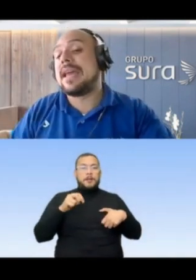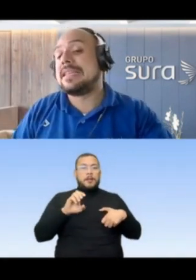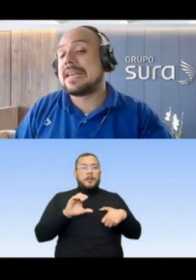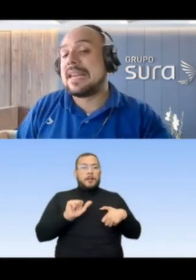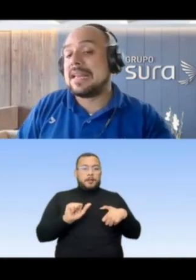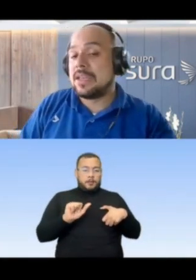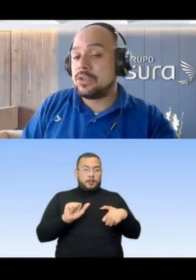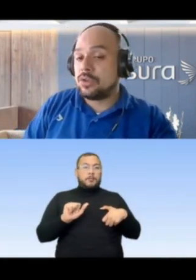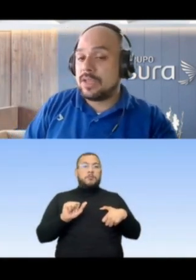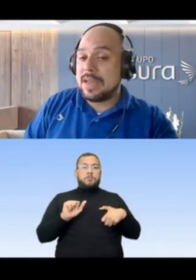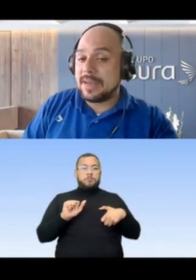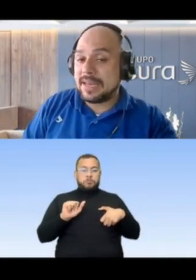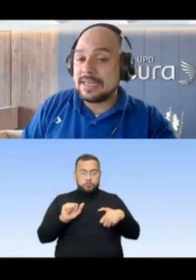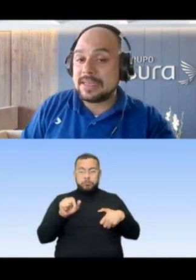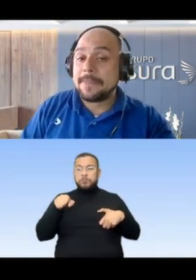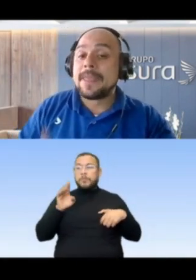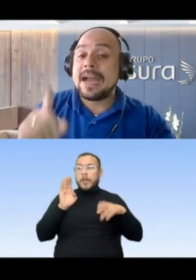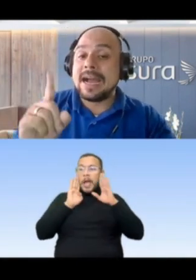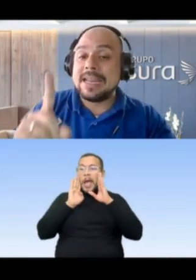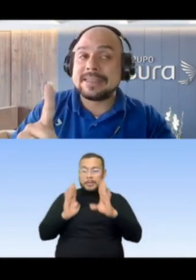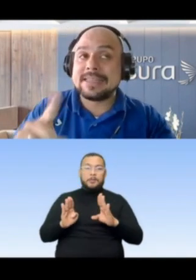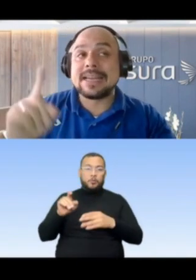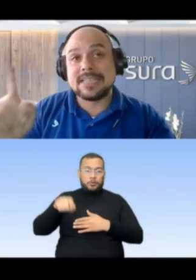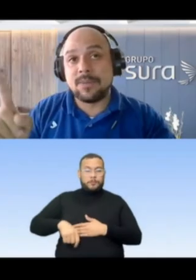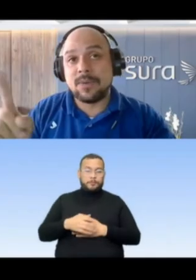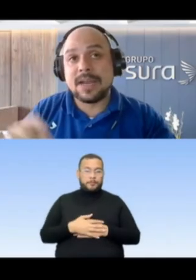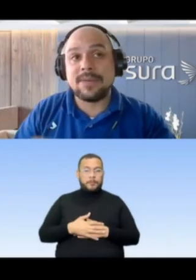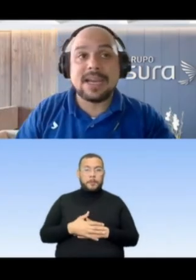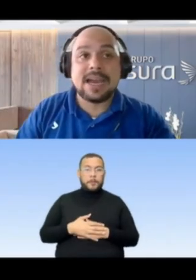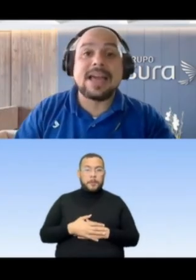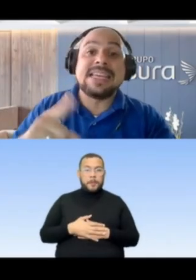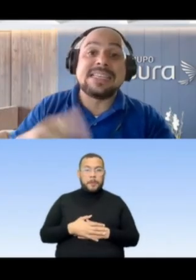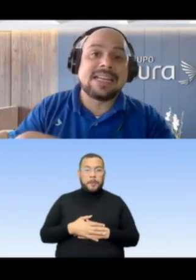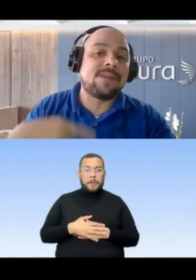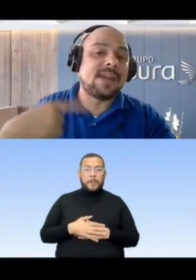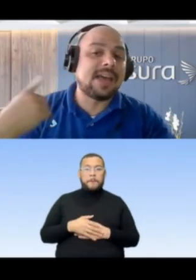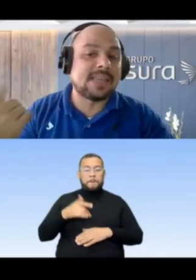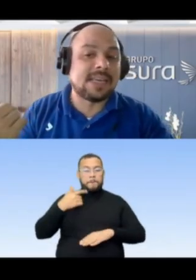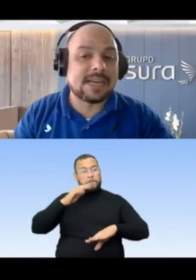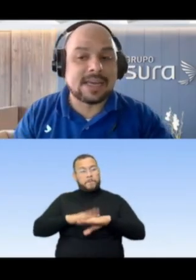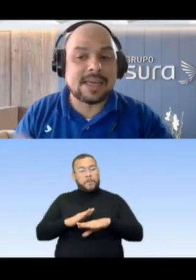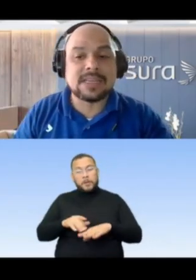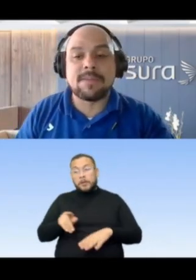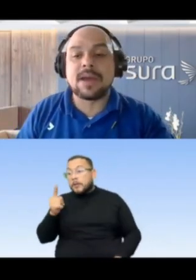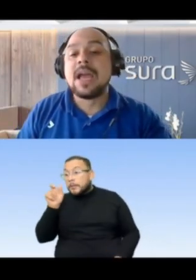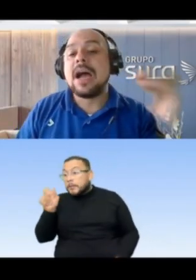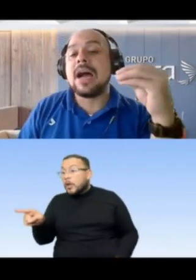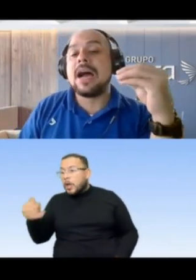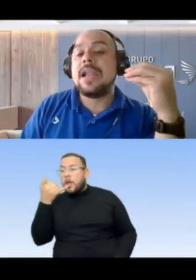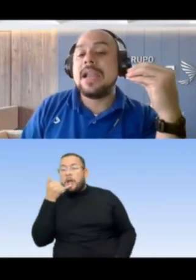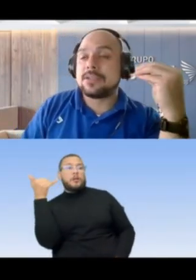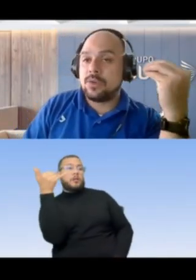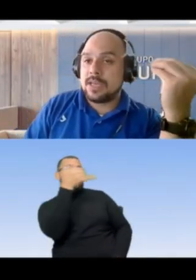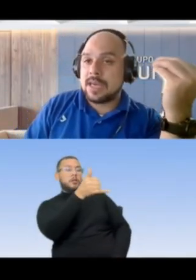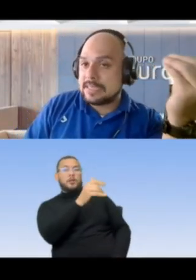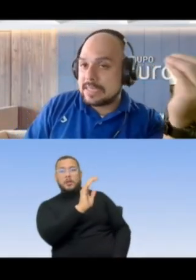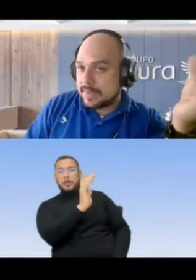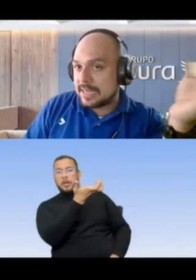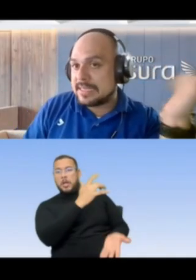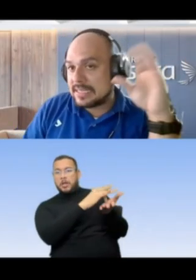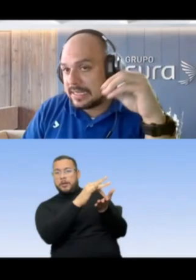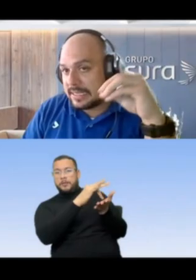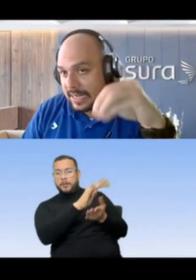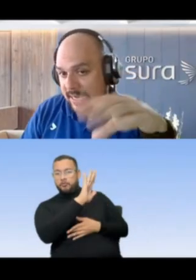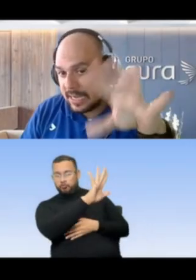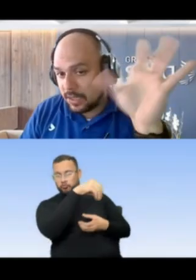quien debe realizar la atención de la emergencia. Alertar, llamo a la brigada y ya la brigada se encarga de llamar a las